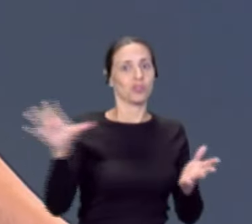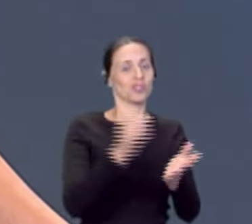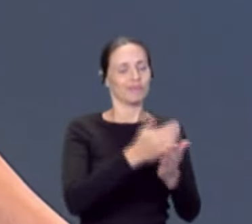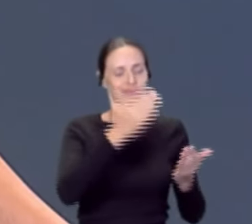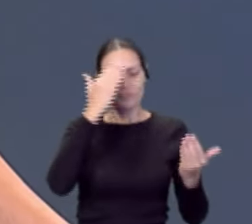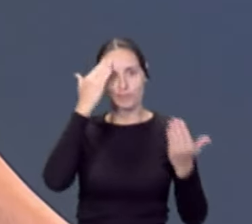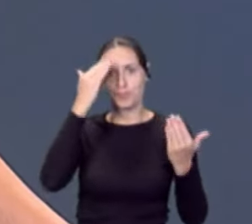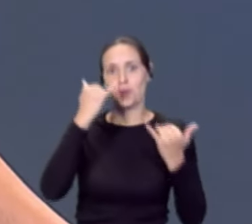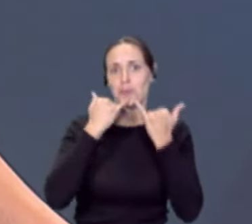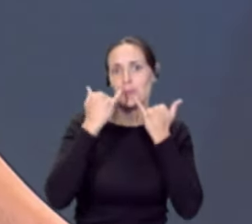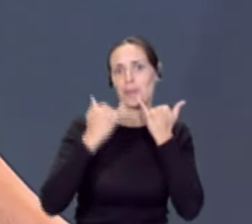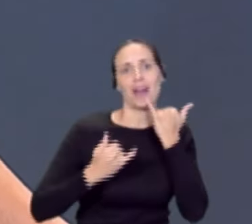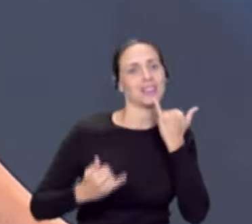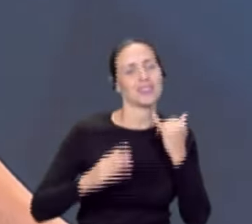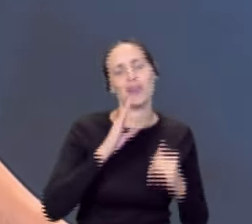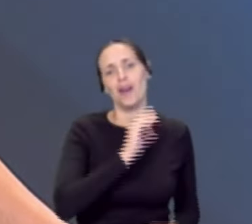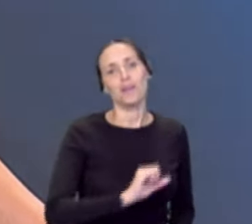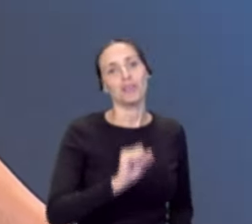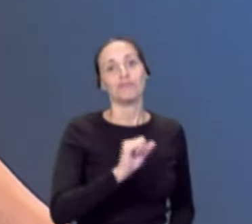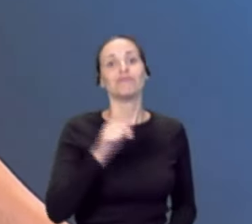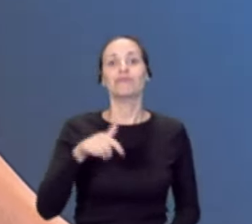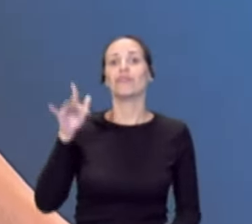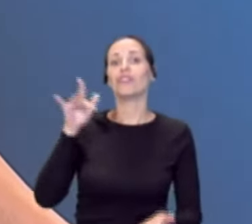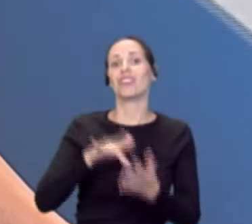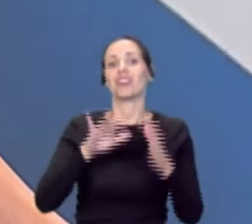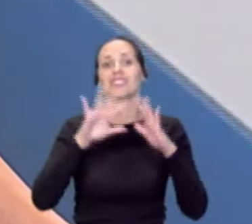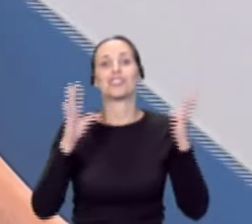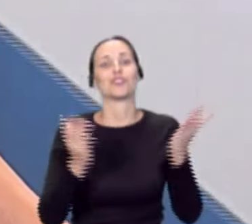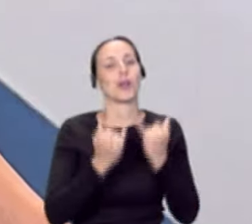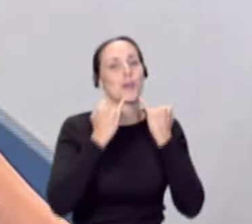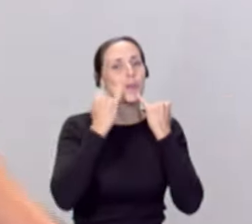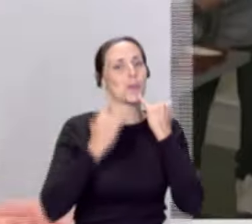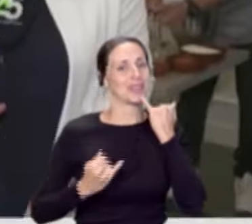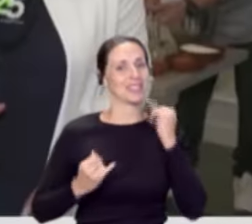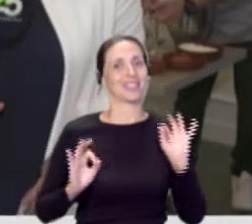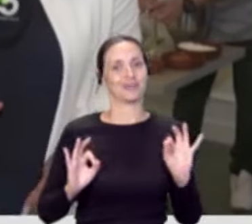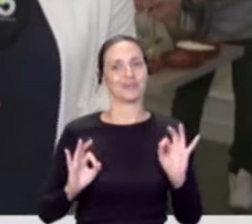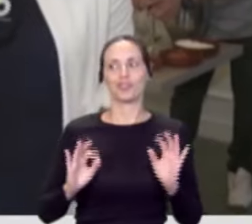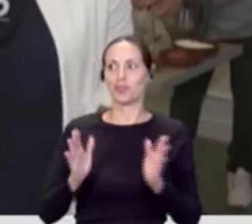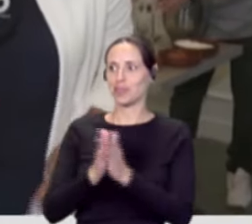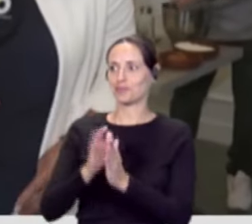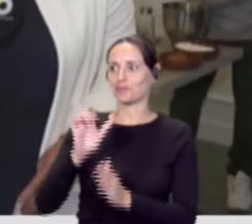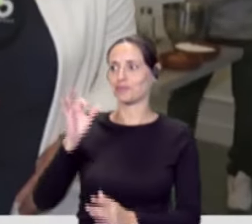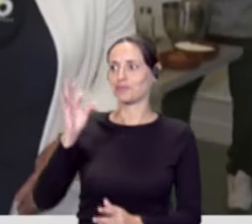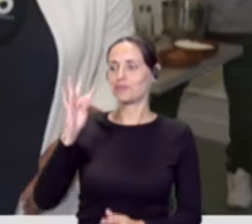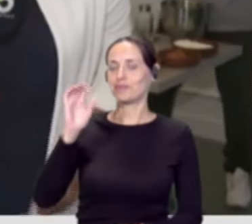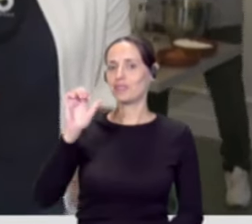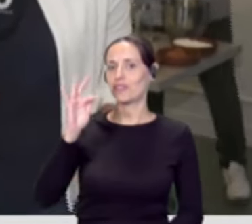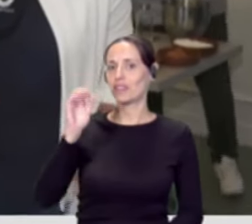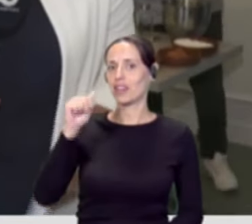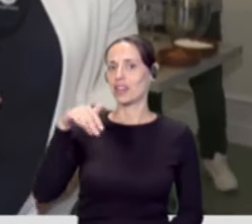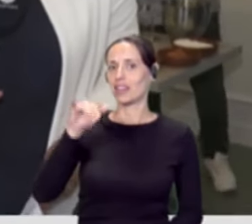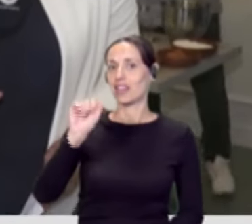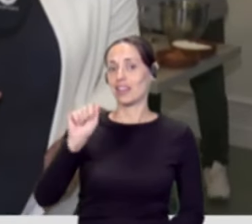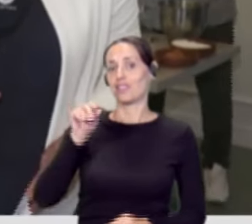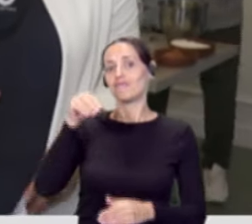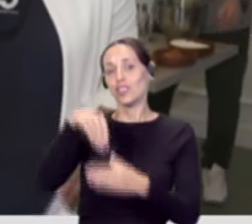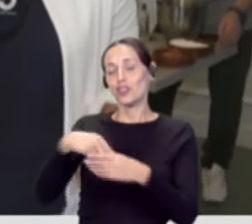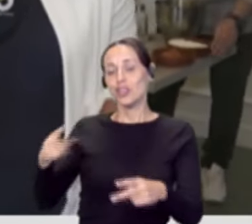se celebra el Día Internacional de la Pasta. Estefanía De Blasio, buenos días. Bueno, estás ahora en un restaurante, como no,